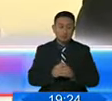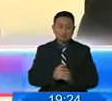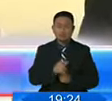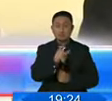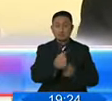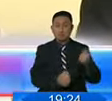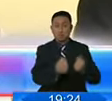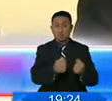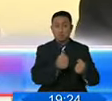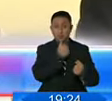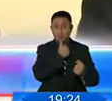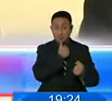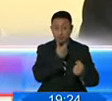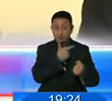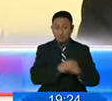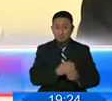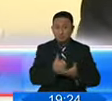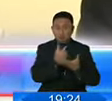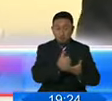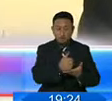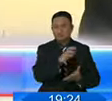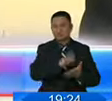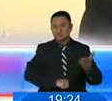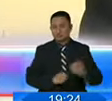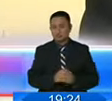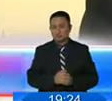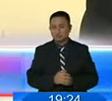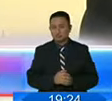que usan el auto privado. ¿Cómo se lo hace? Desde el